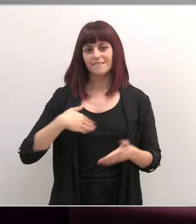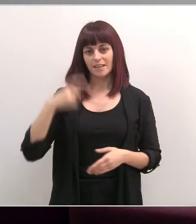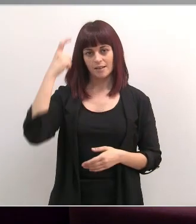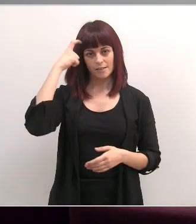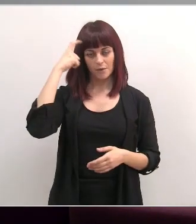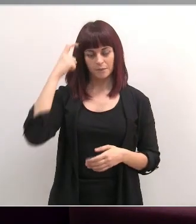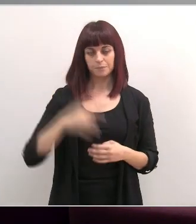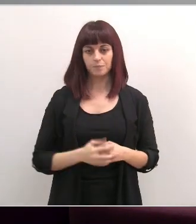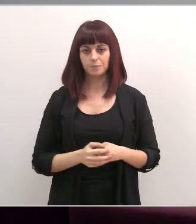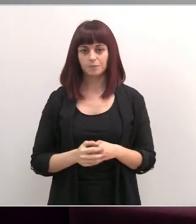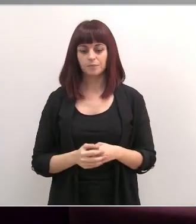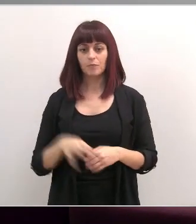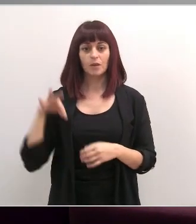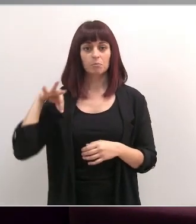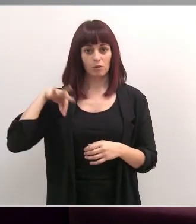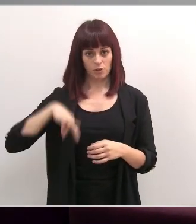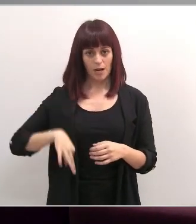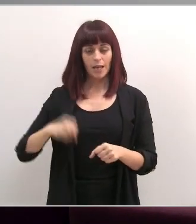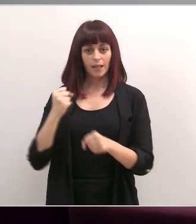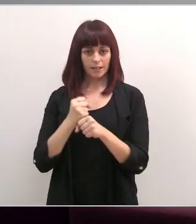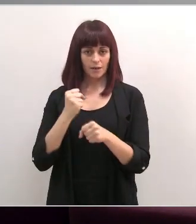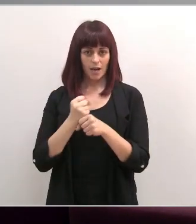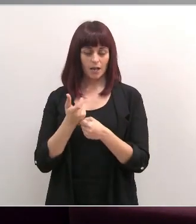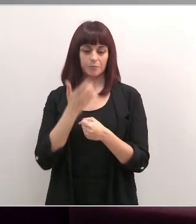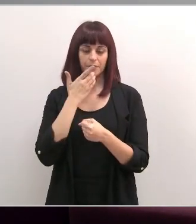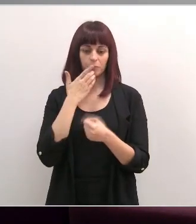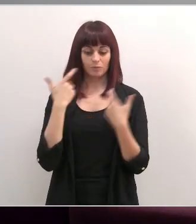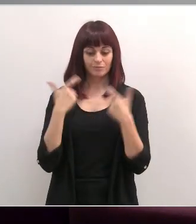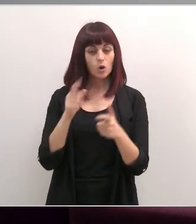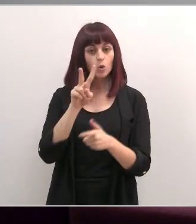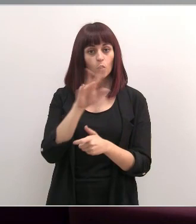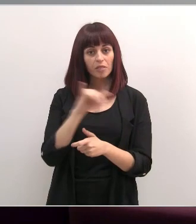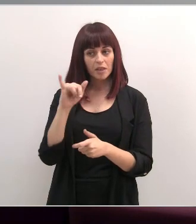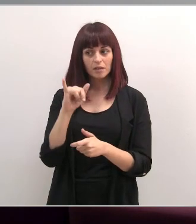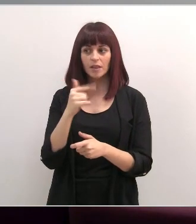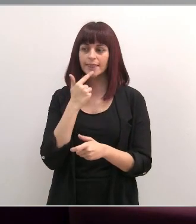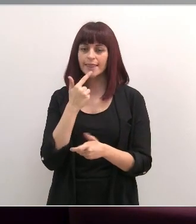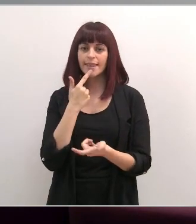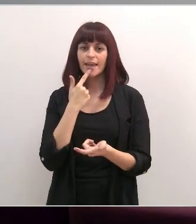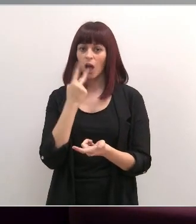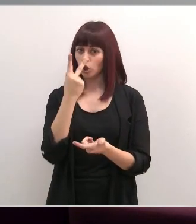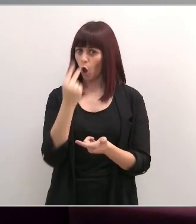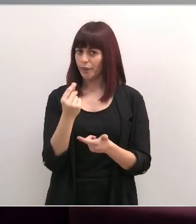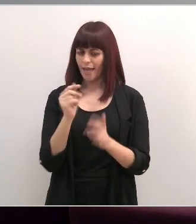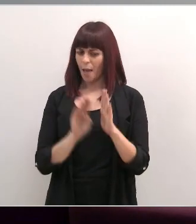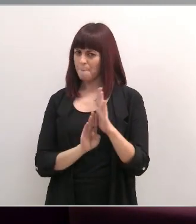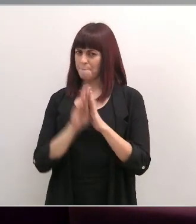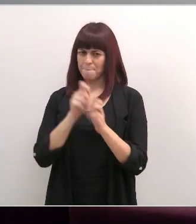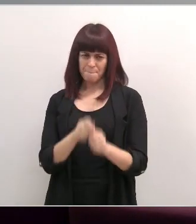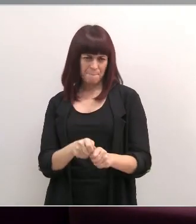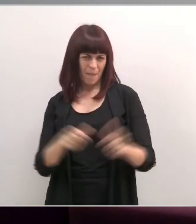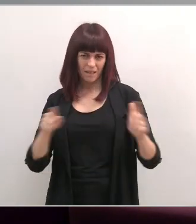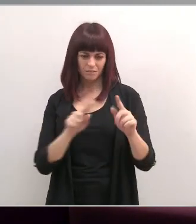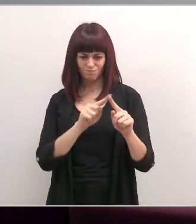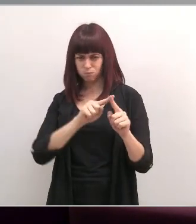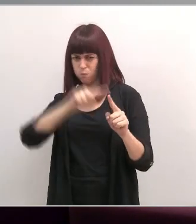lo siguiente. Los profesionales que están en la primera línea de las UCI calculan que en 10 días esperan el pico máximo de pacientes hospitalizados.